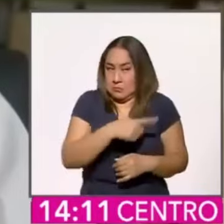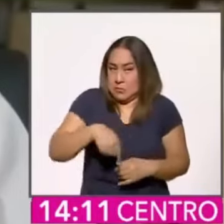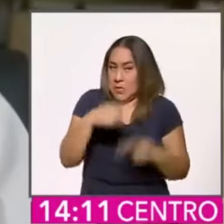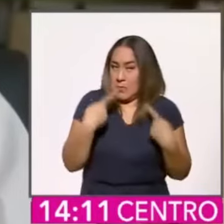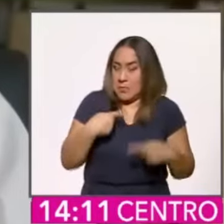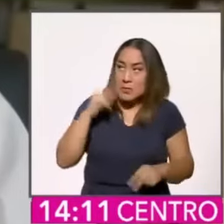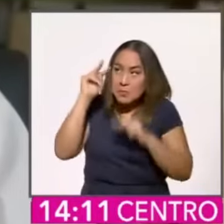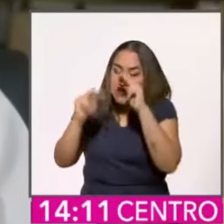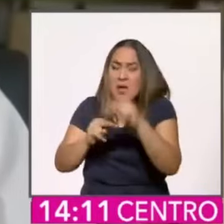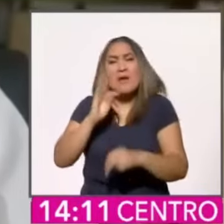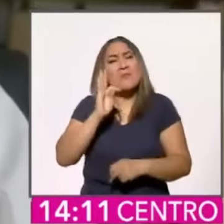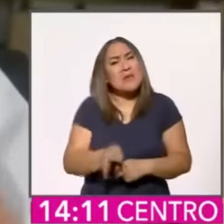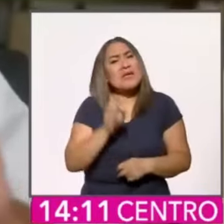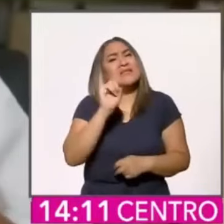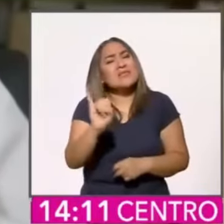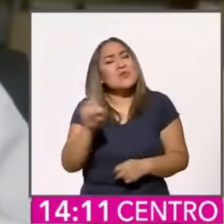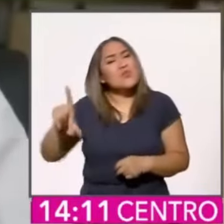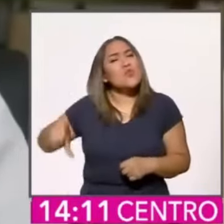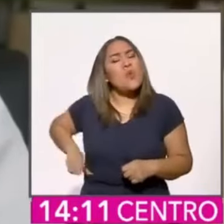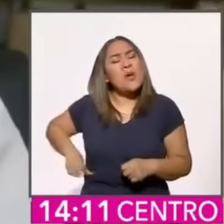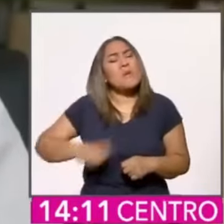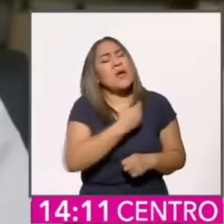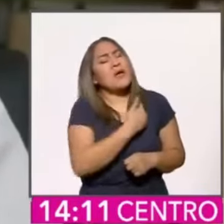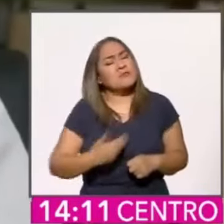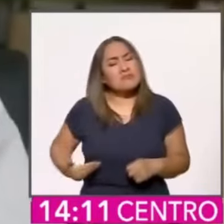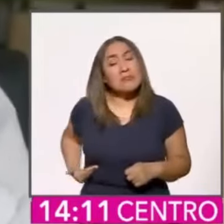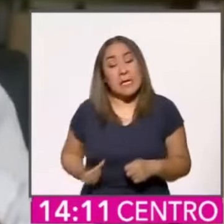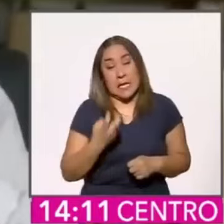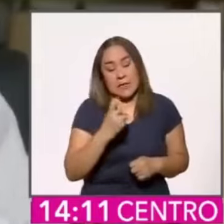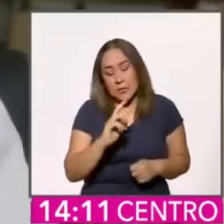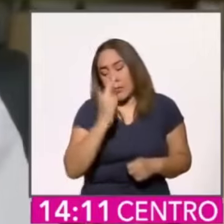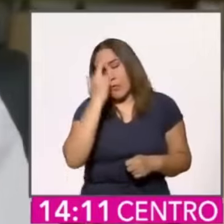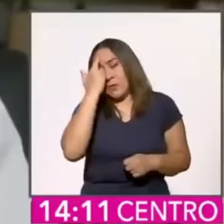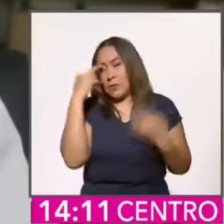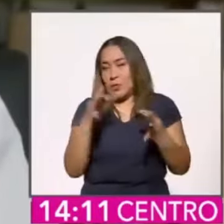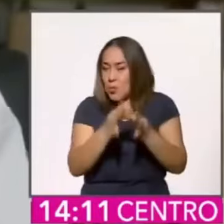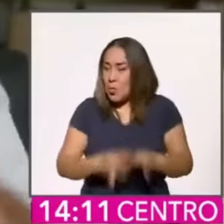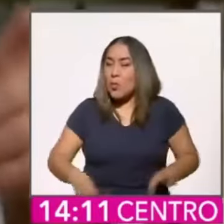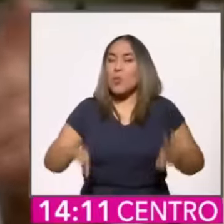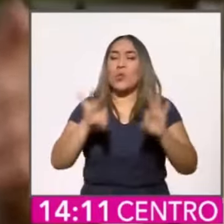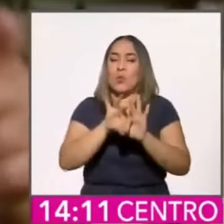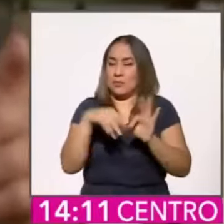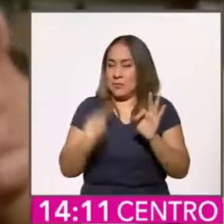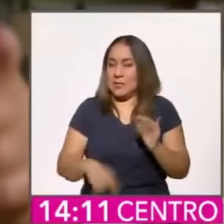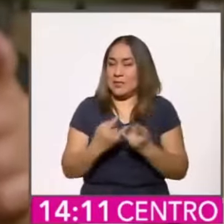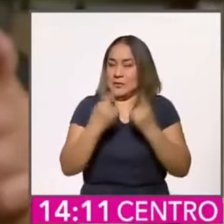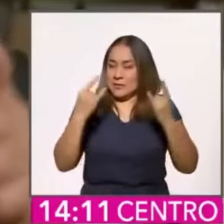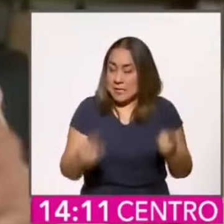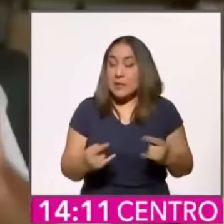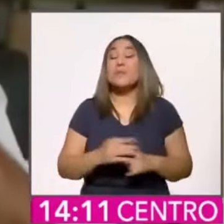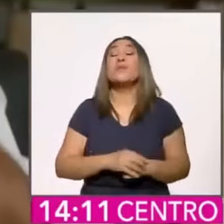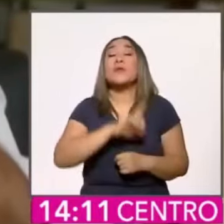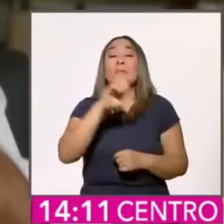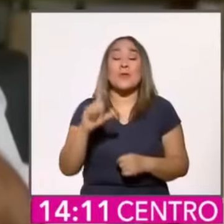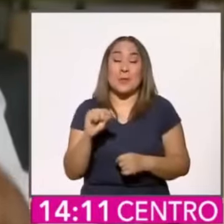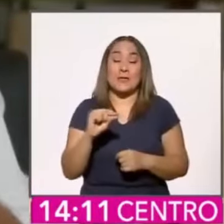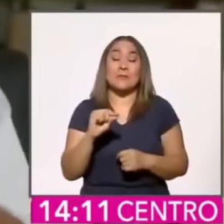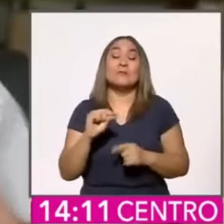aceptación ciudadana un mandato presidencial que marcará un hito en la historia y de traspasar el poder a